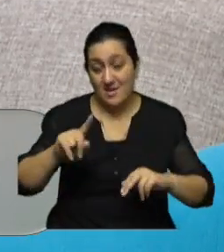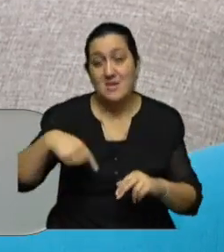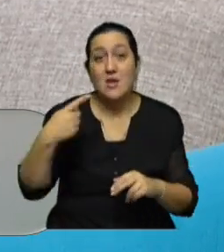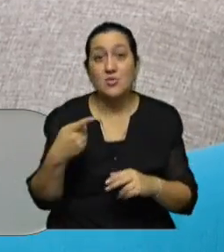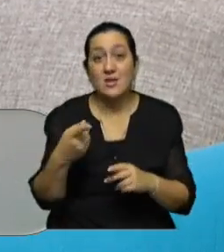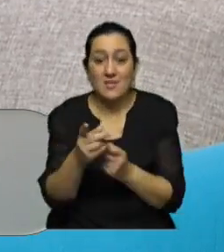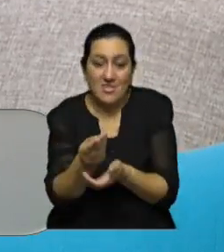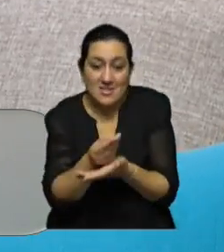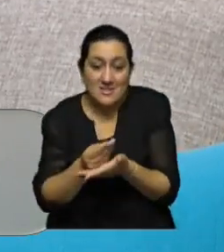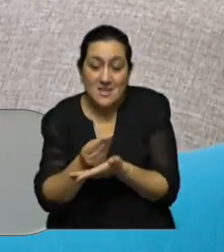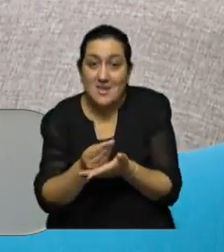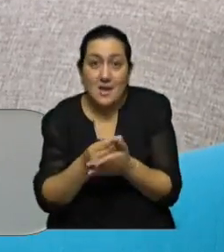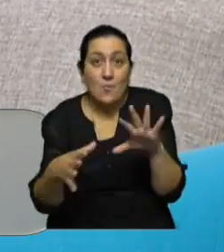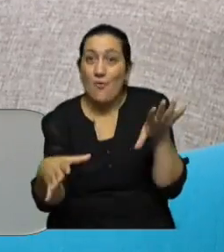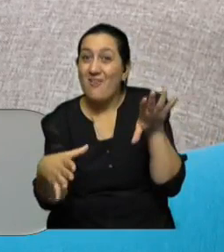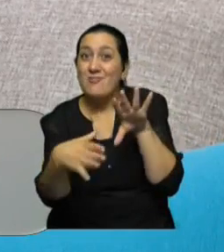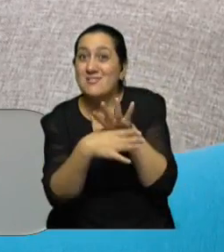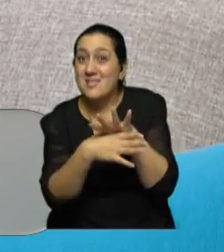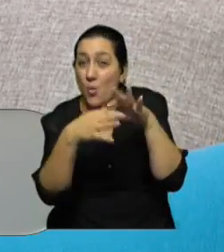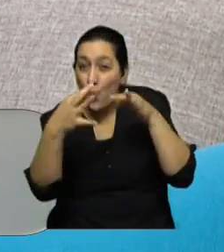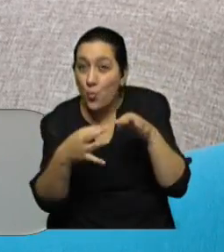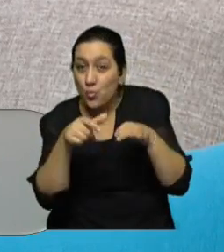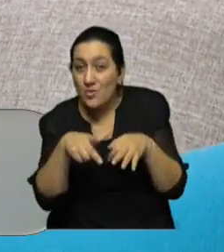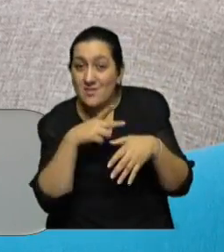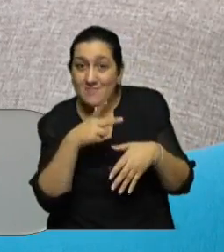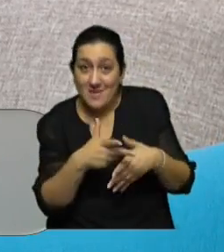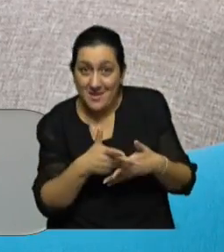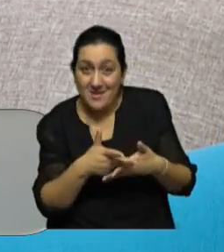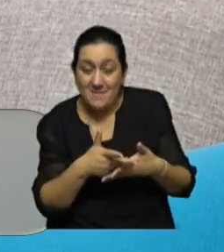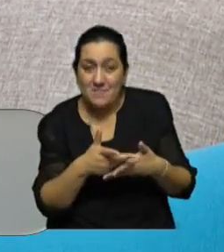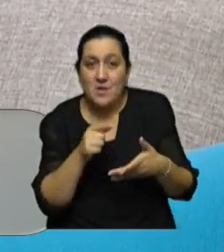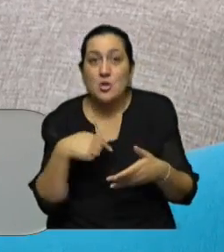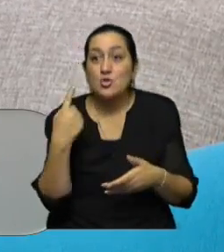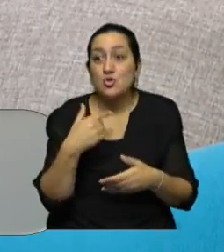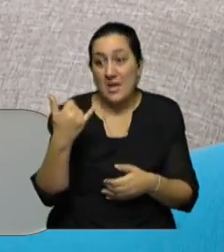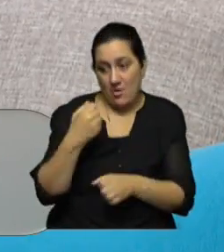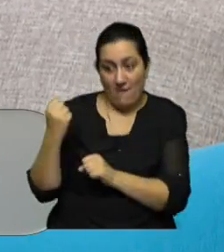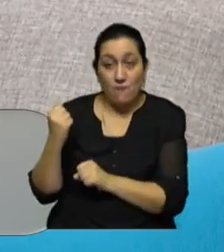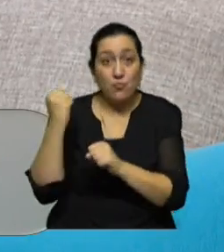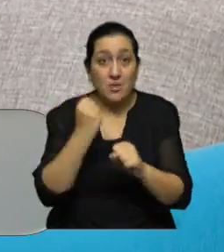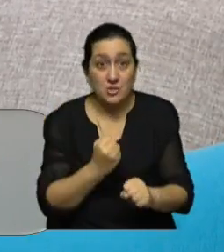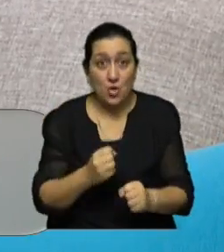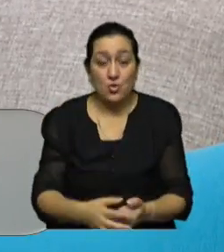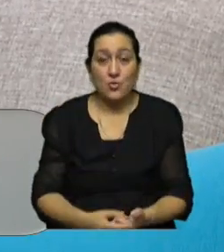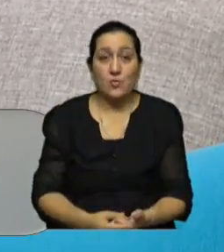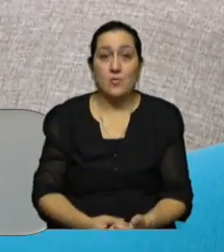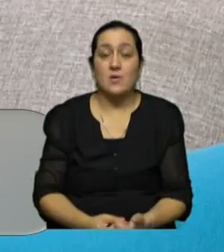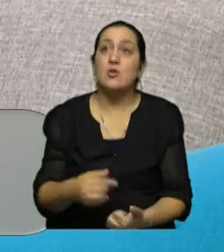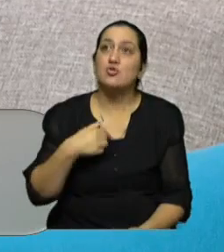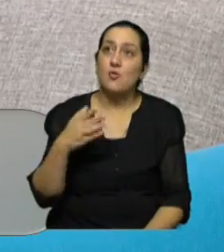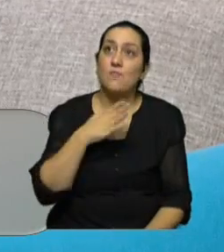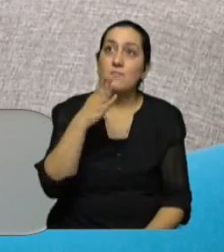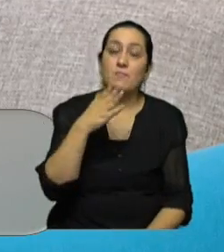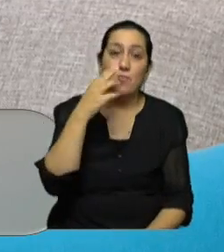diseñar a medida, como es el caso de Fede. Lo que nosotros tenemos es una fundación, como tú decías, que nosotros nos acercamos, que